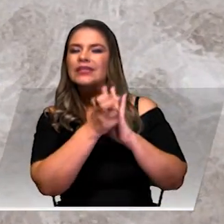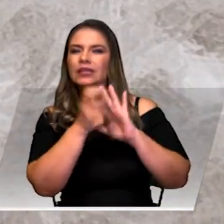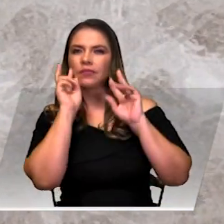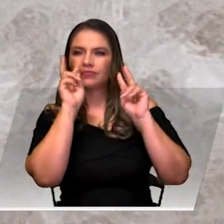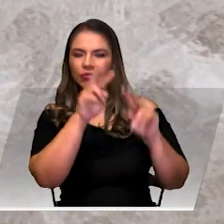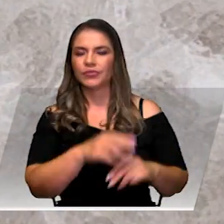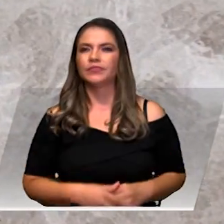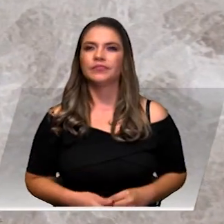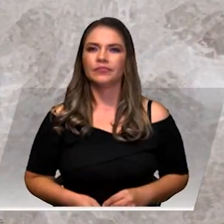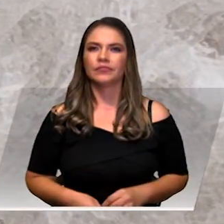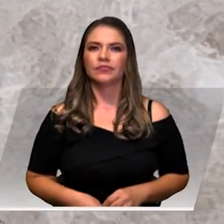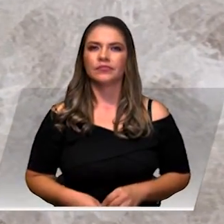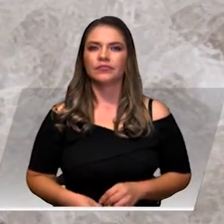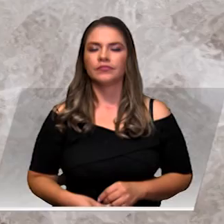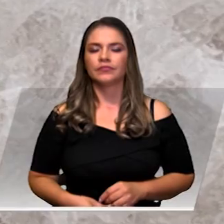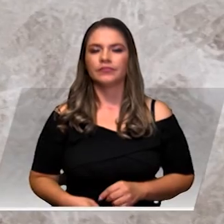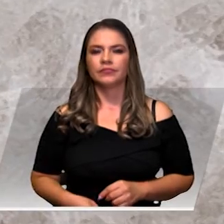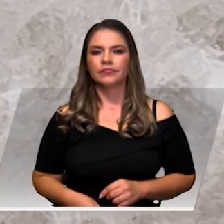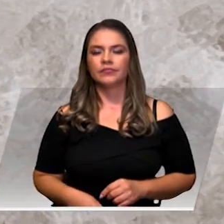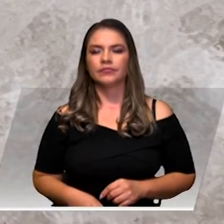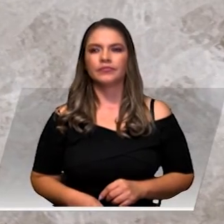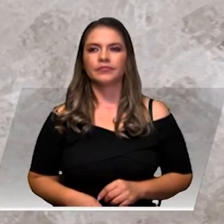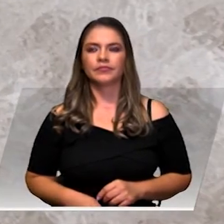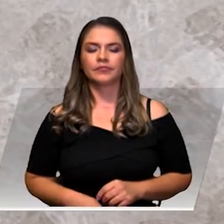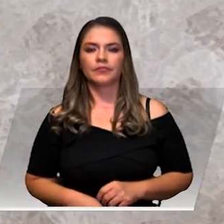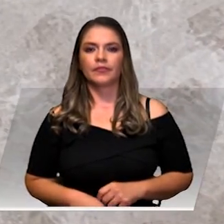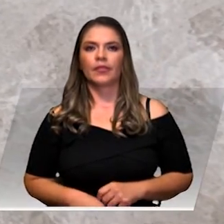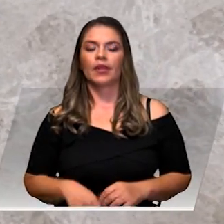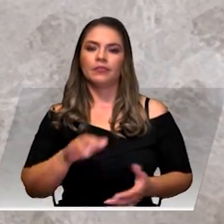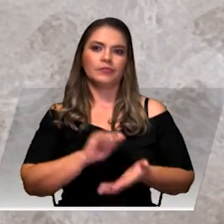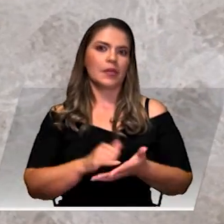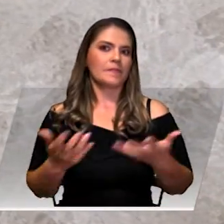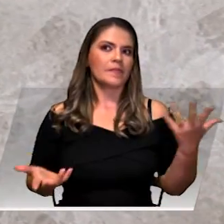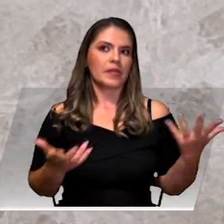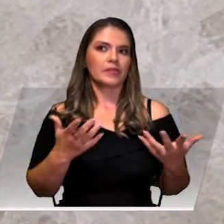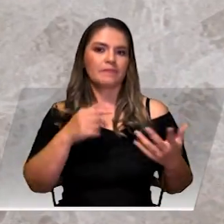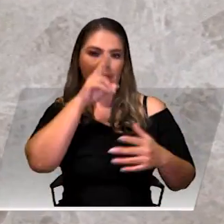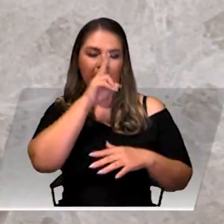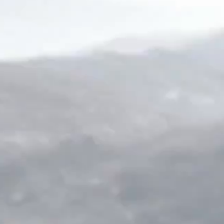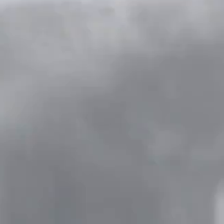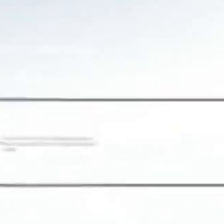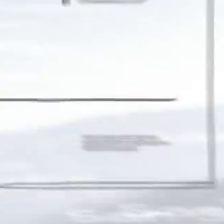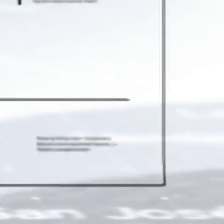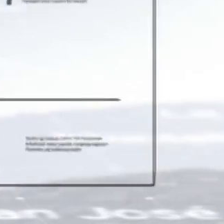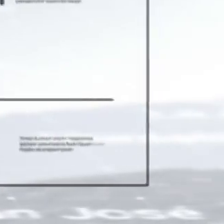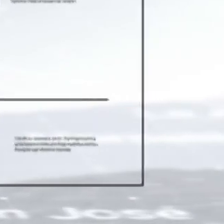27 sobre Didier Merchant del Colombia Tierra de Atletas, por lo que el título parece quedarse en casa.